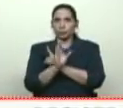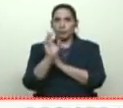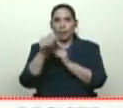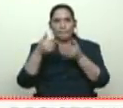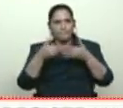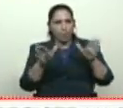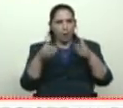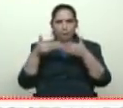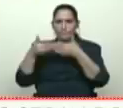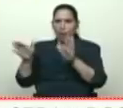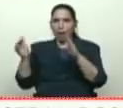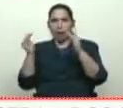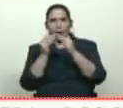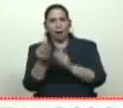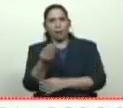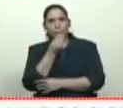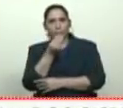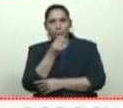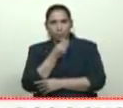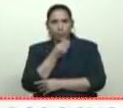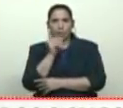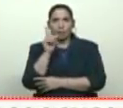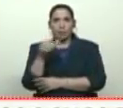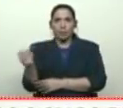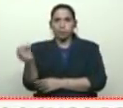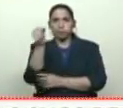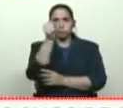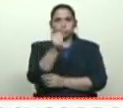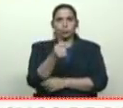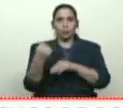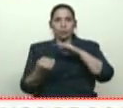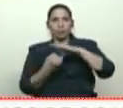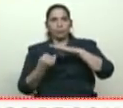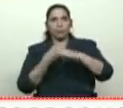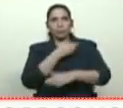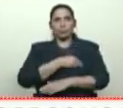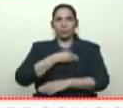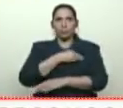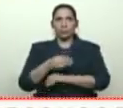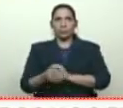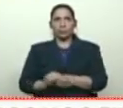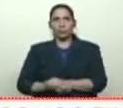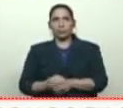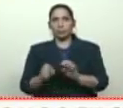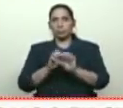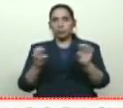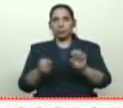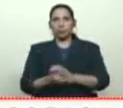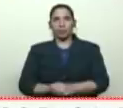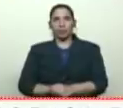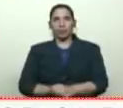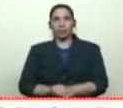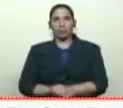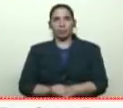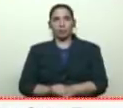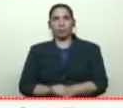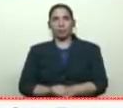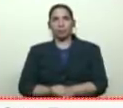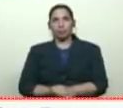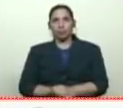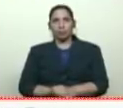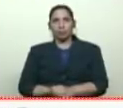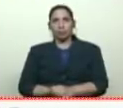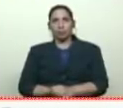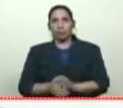casas de alimentación, a instalar las misiones educativas y todas las misiones. Esa es la tarea que tenemos. Ojalá